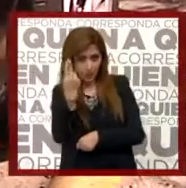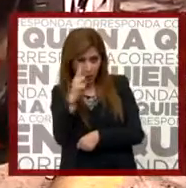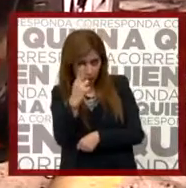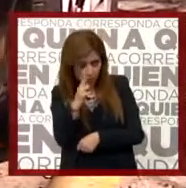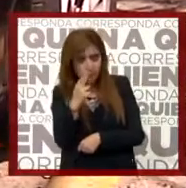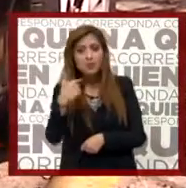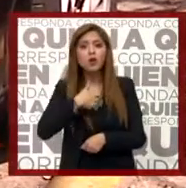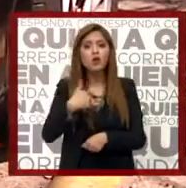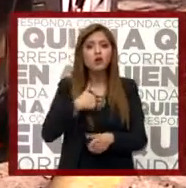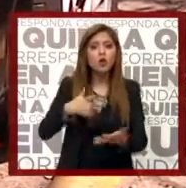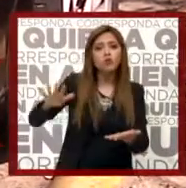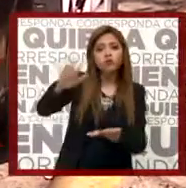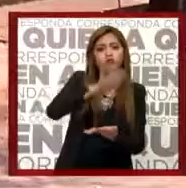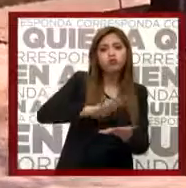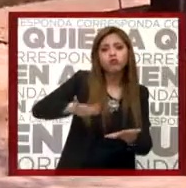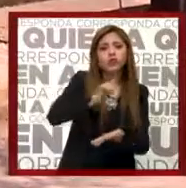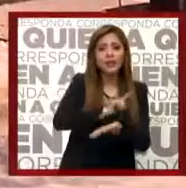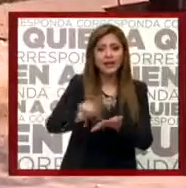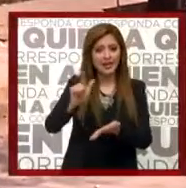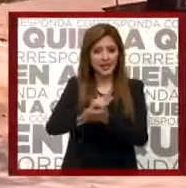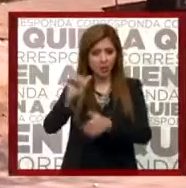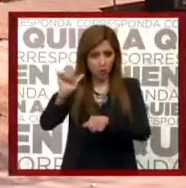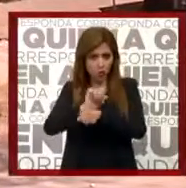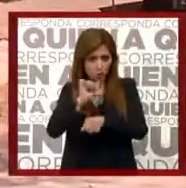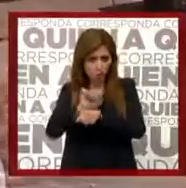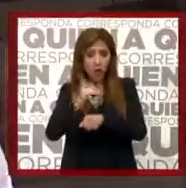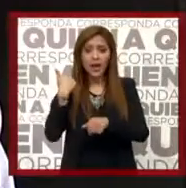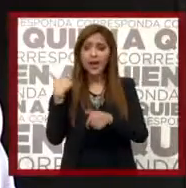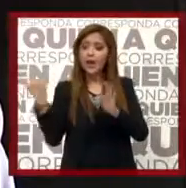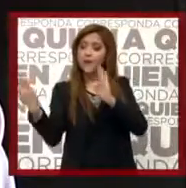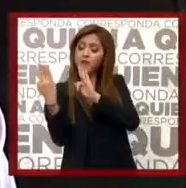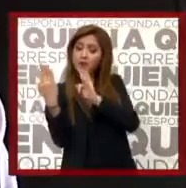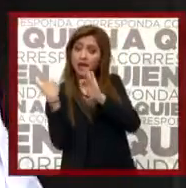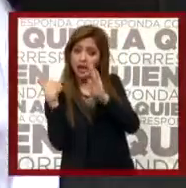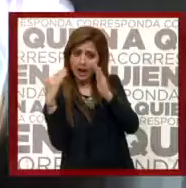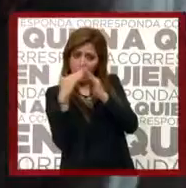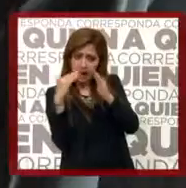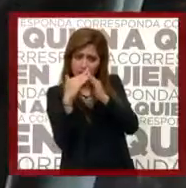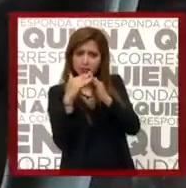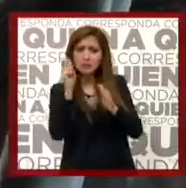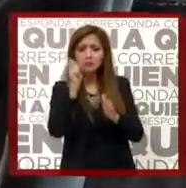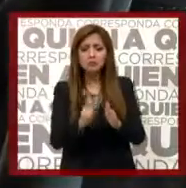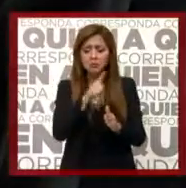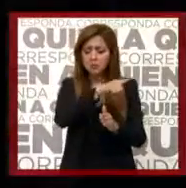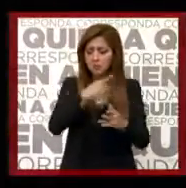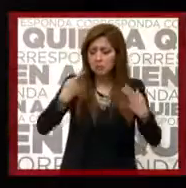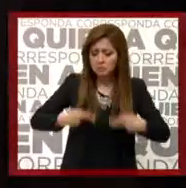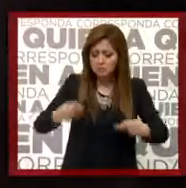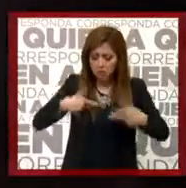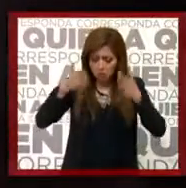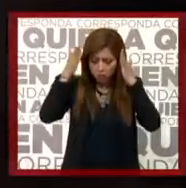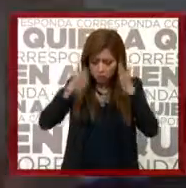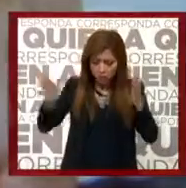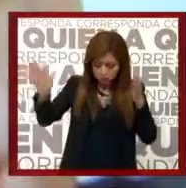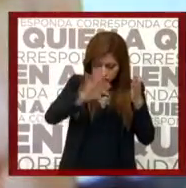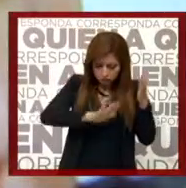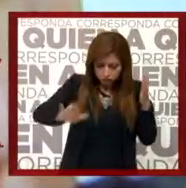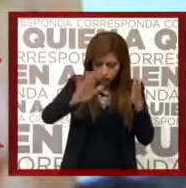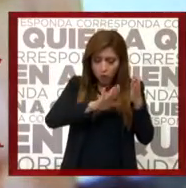me encontraba yo lavando mi coche enfrente de su casa. Manifiesta que estaba concentrado en su auto. Me atacó por la